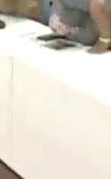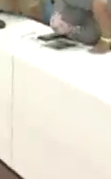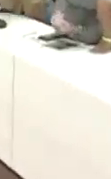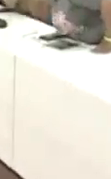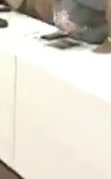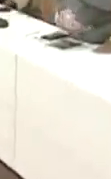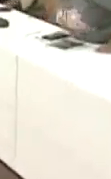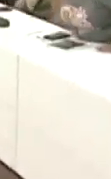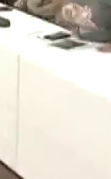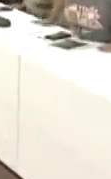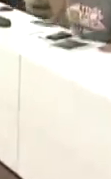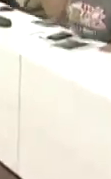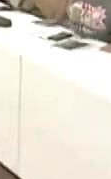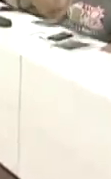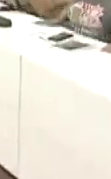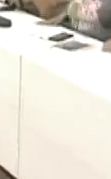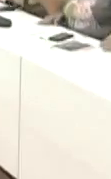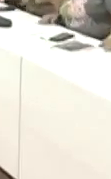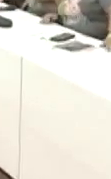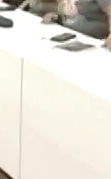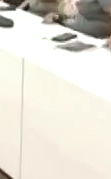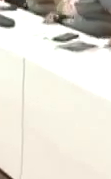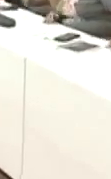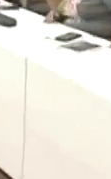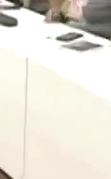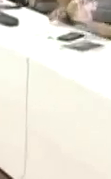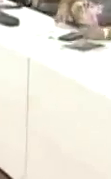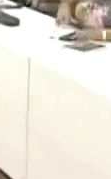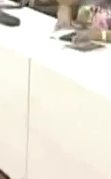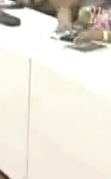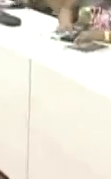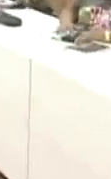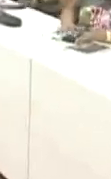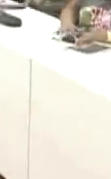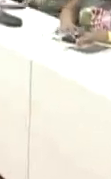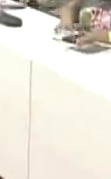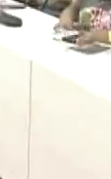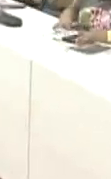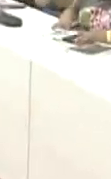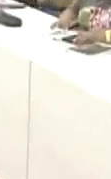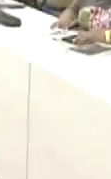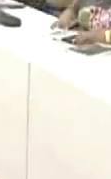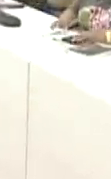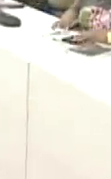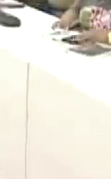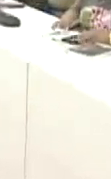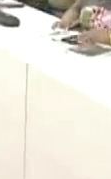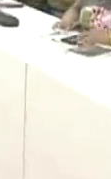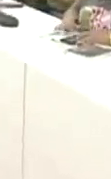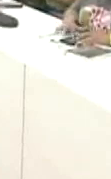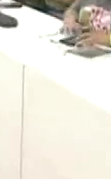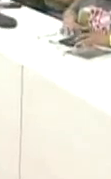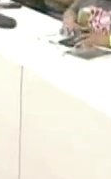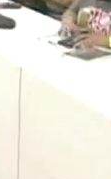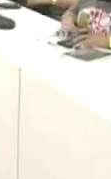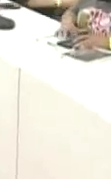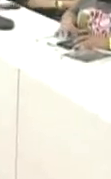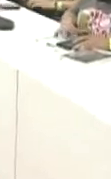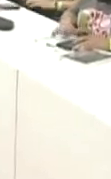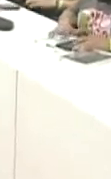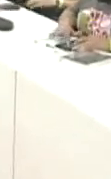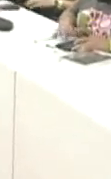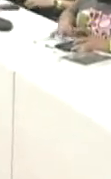y comuna o nada son las frases célebres del comandante supremo y eterno Hugo Chávez. Una importante reunión que se